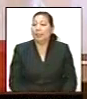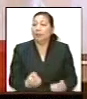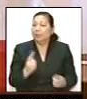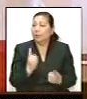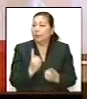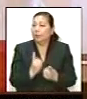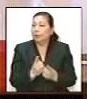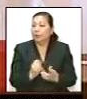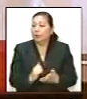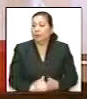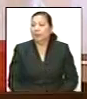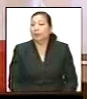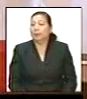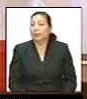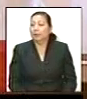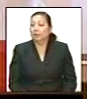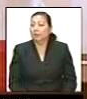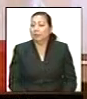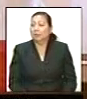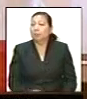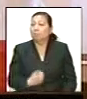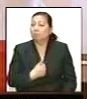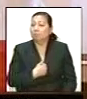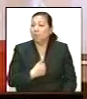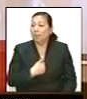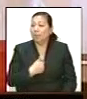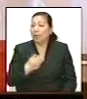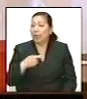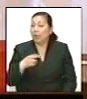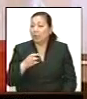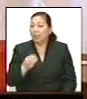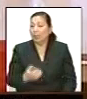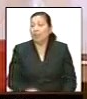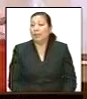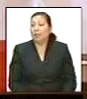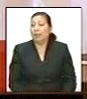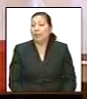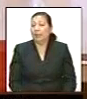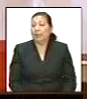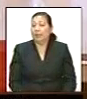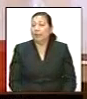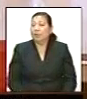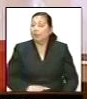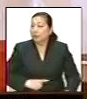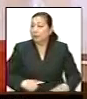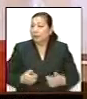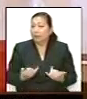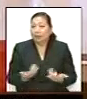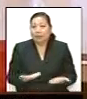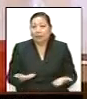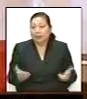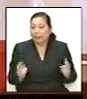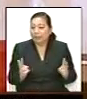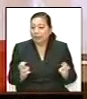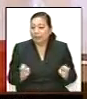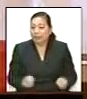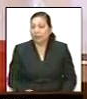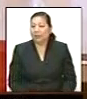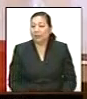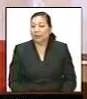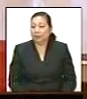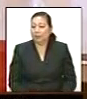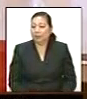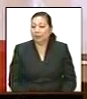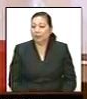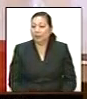objetivo, es el proceso mismo de APEC, porque APEC, y hago una digresión acá, que no es el tema de esa Alianza del Pacífico,